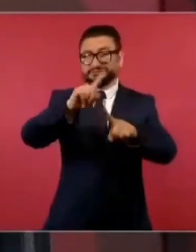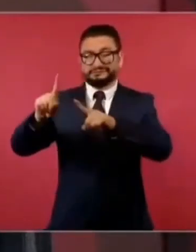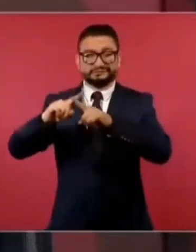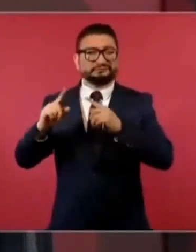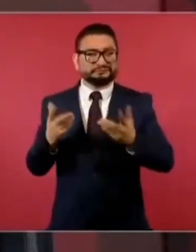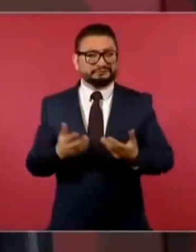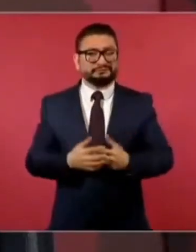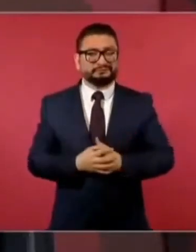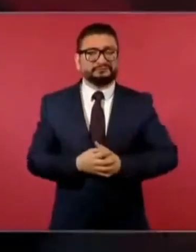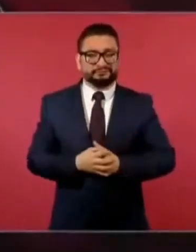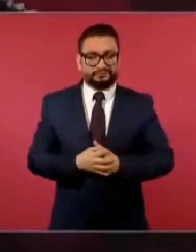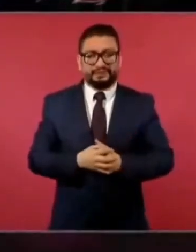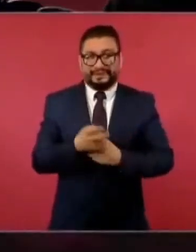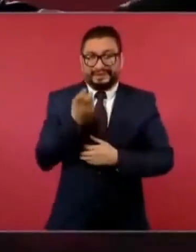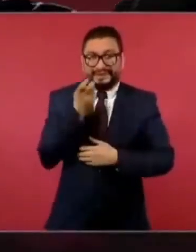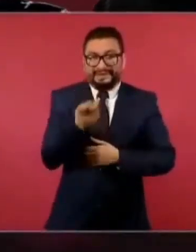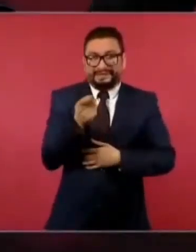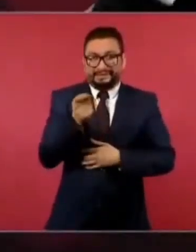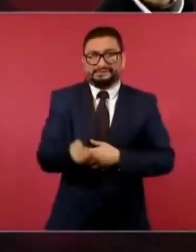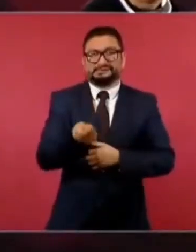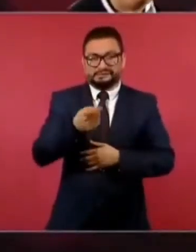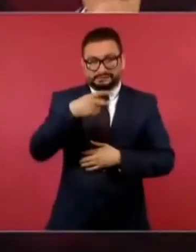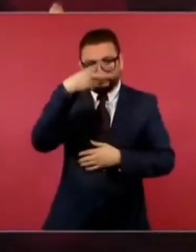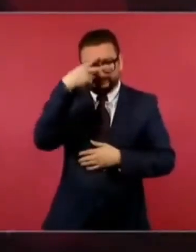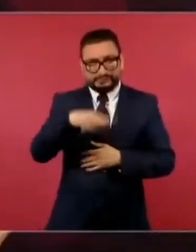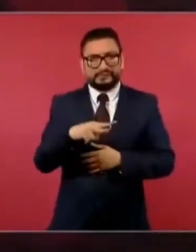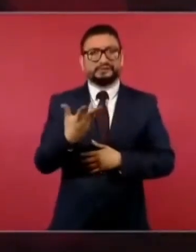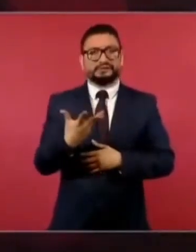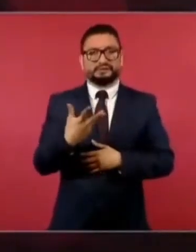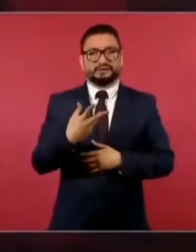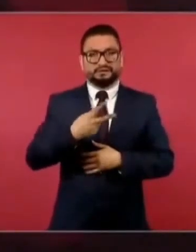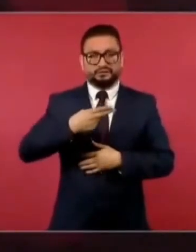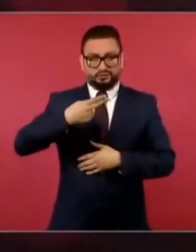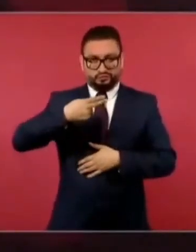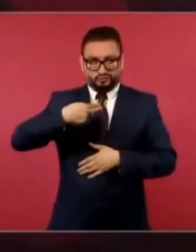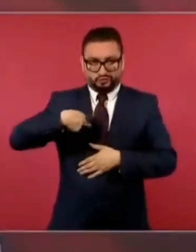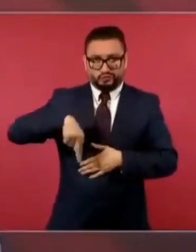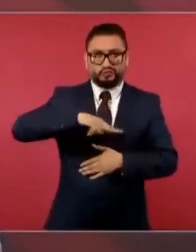Eso es nuestro país, nuestra patria.